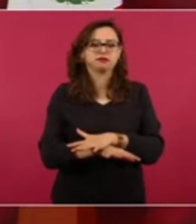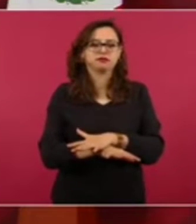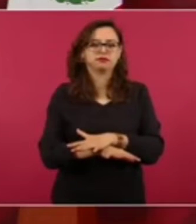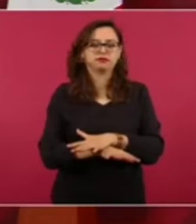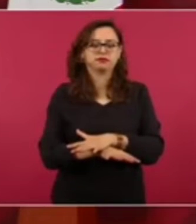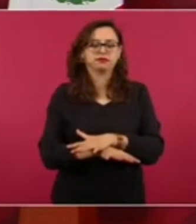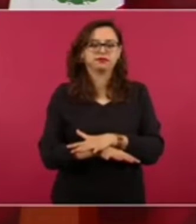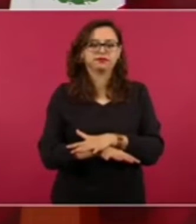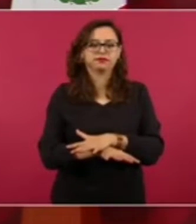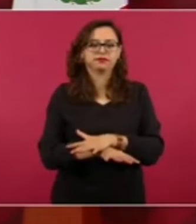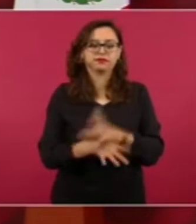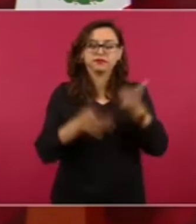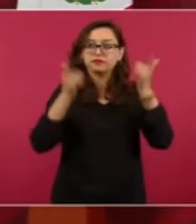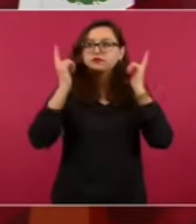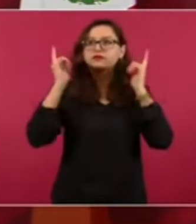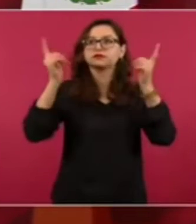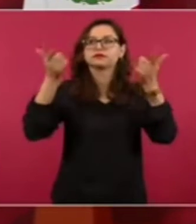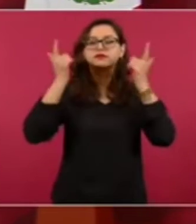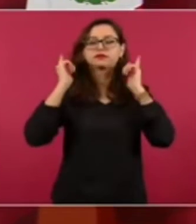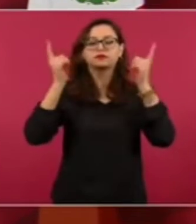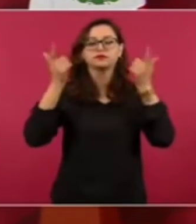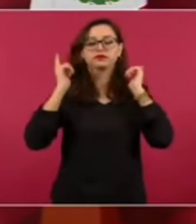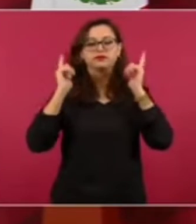porque eso